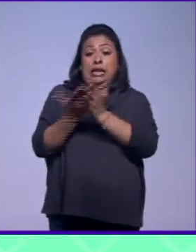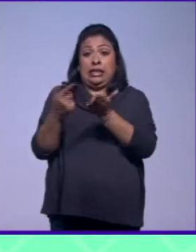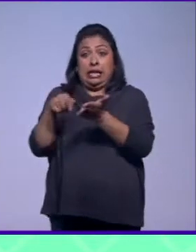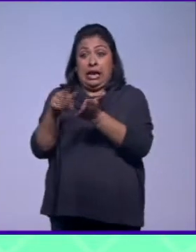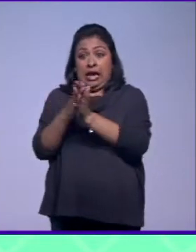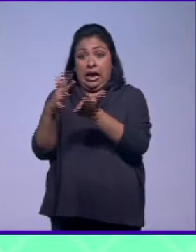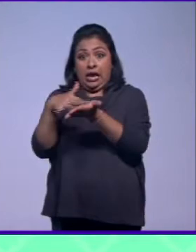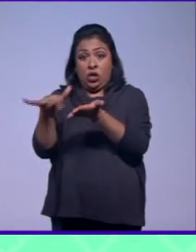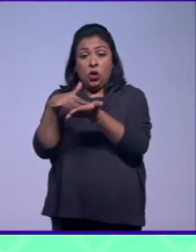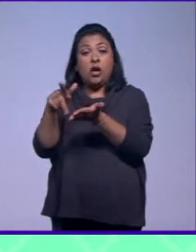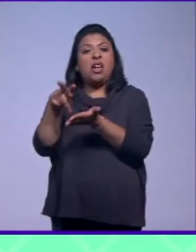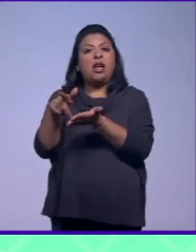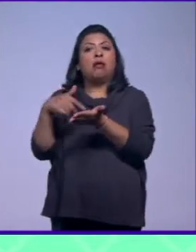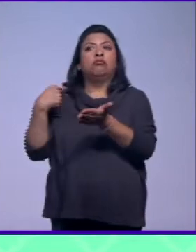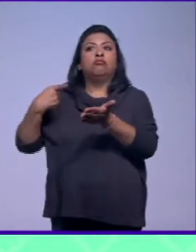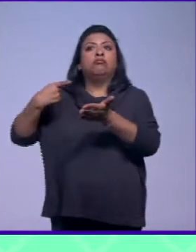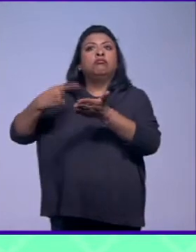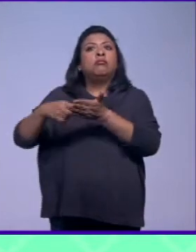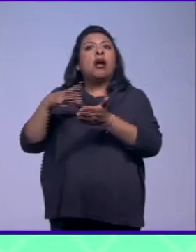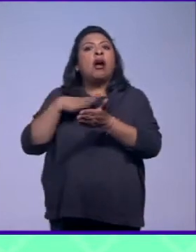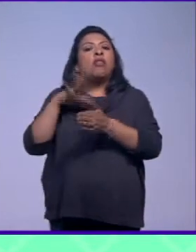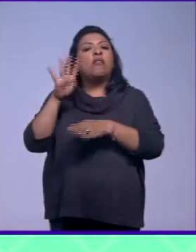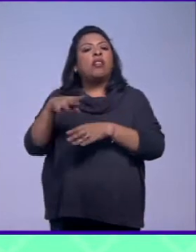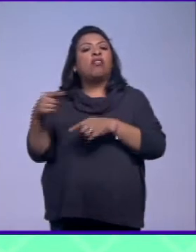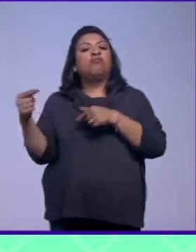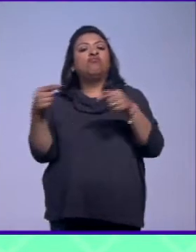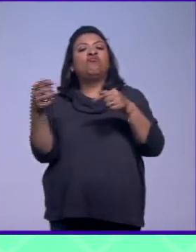como otras más tienen